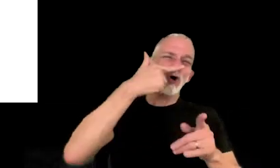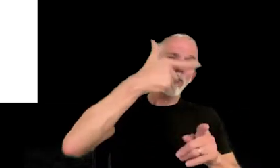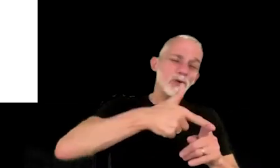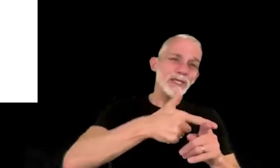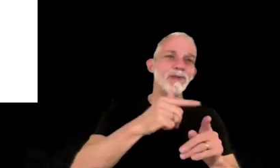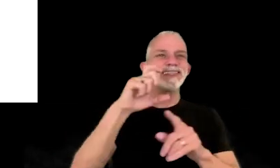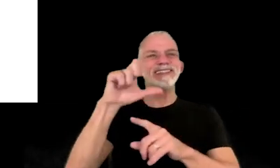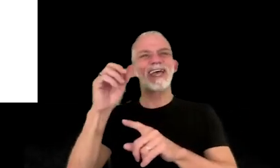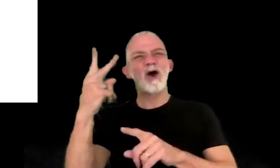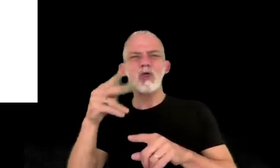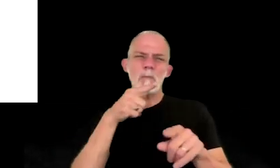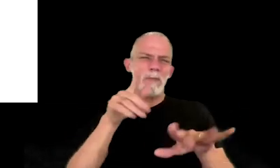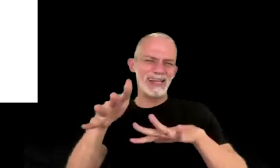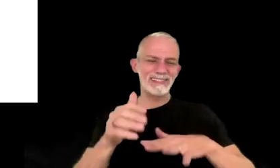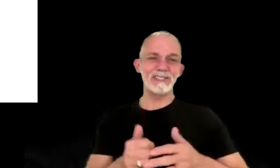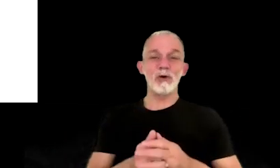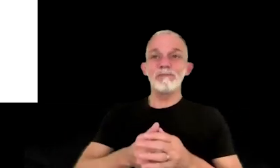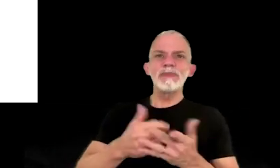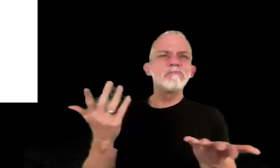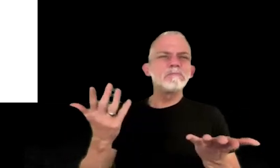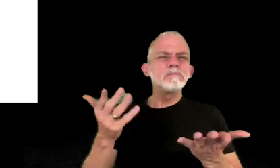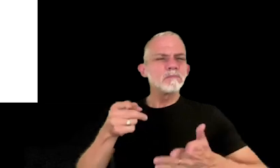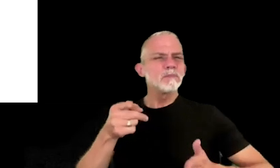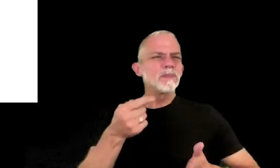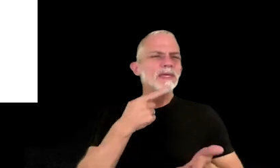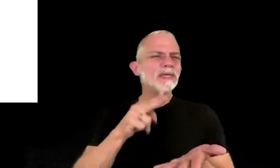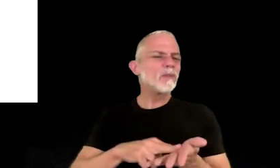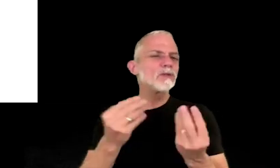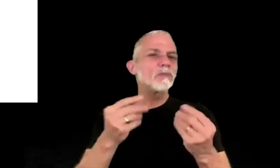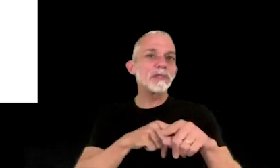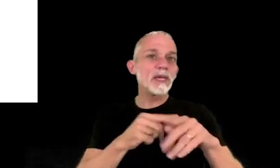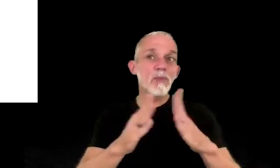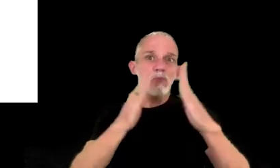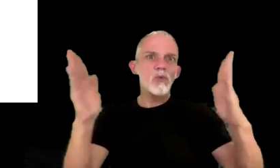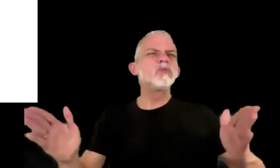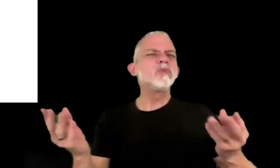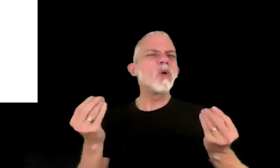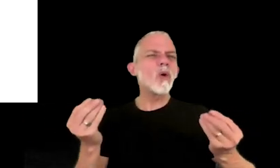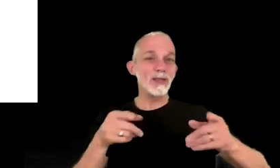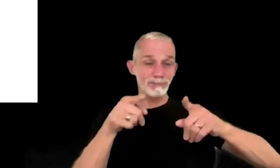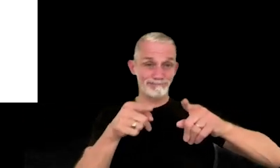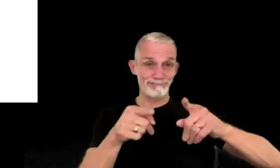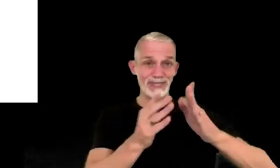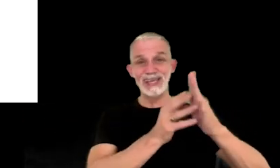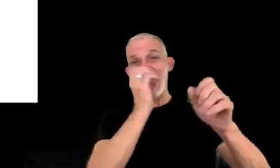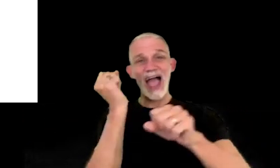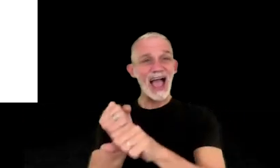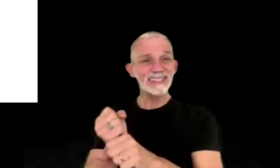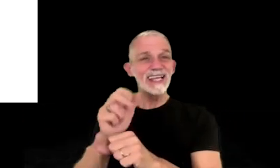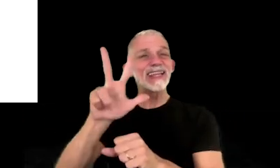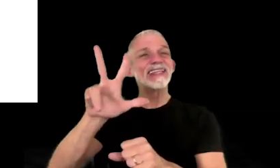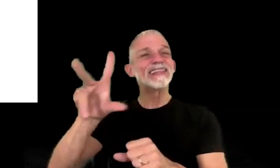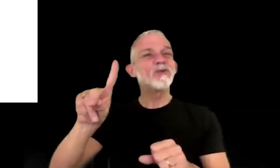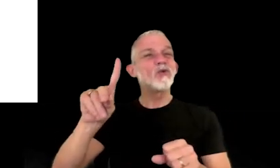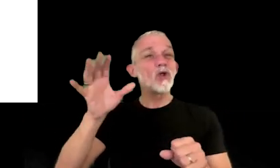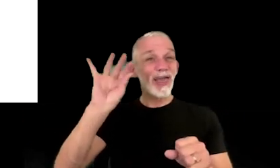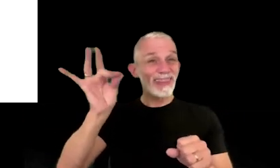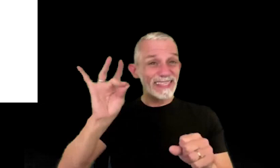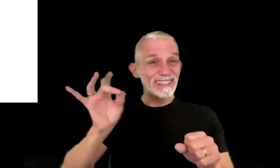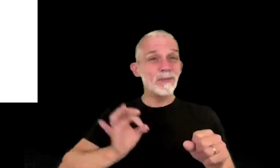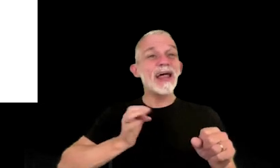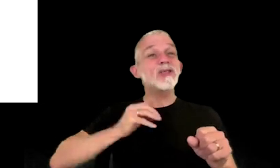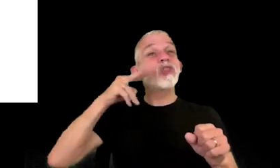carbono. ¿Y qué vigencia se le ha dado a este tributo? Bueno, este tributo regirá hasta el 31 de diciembre del